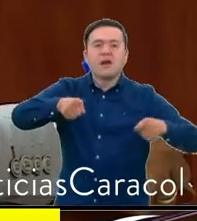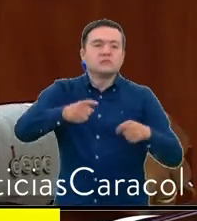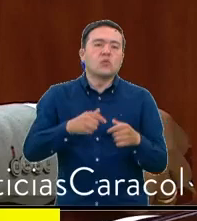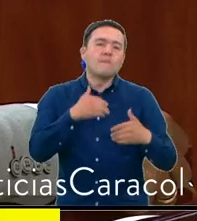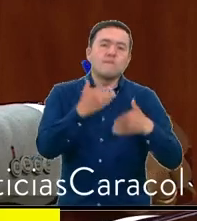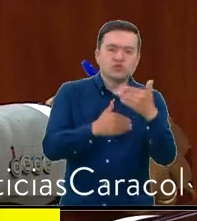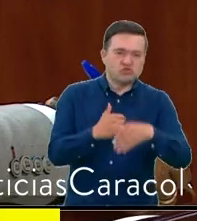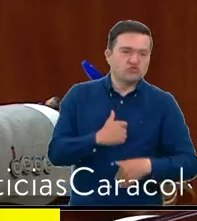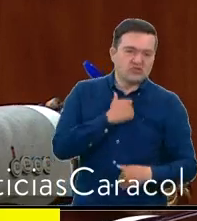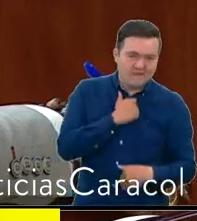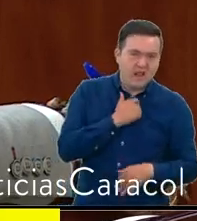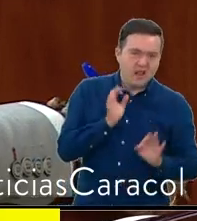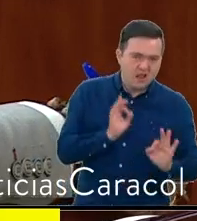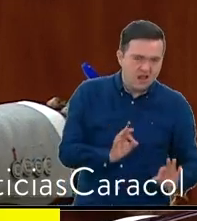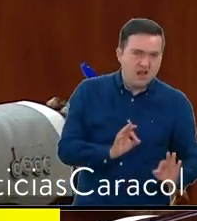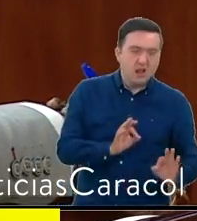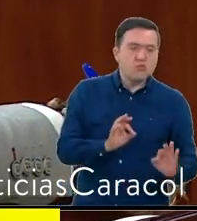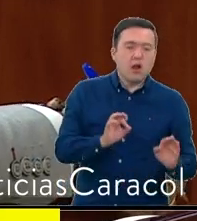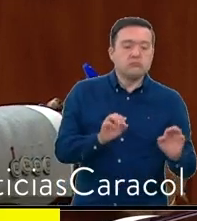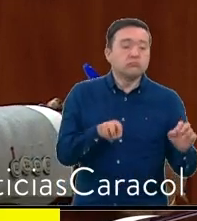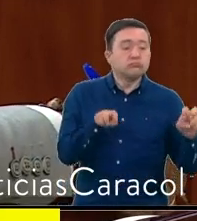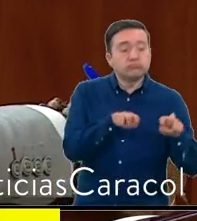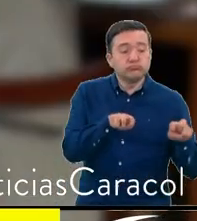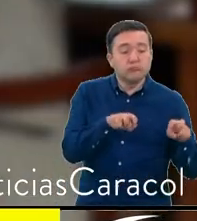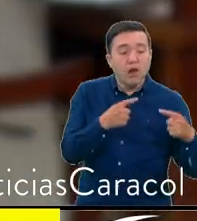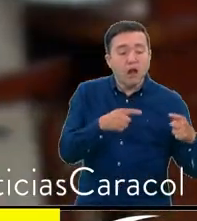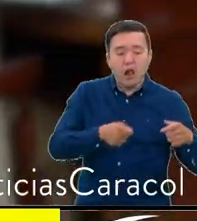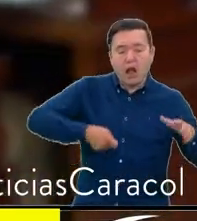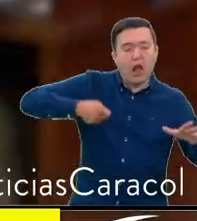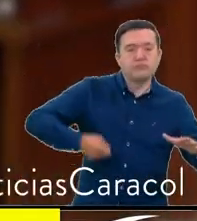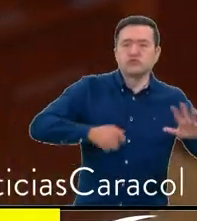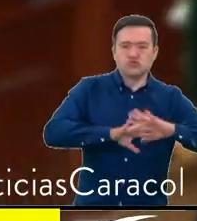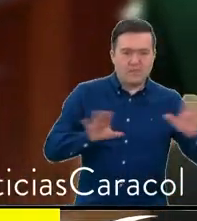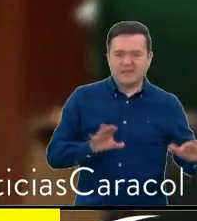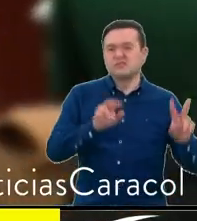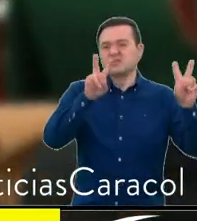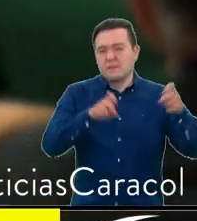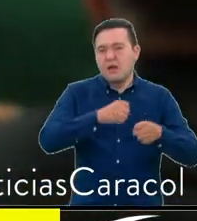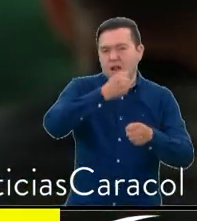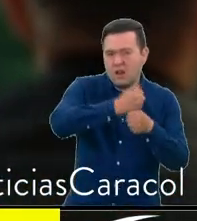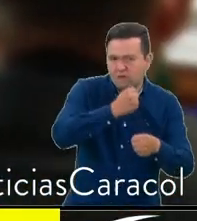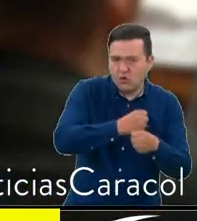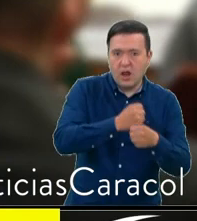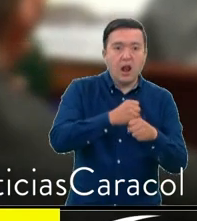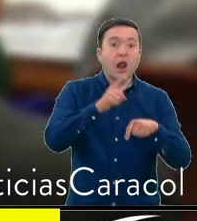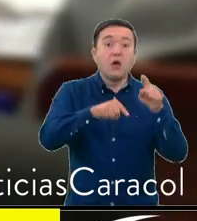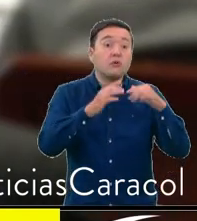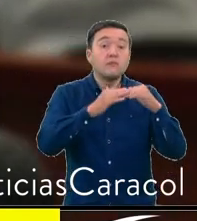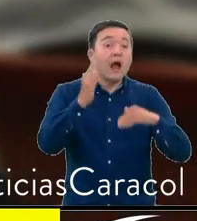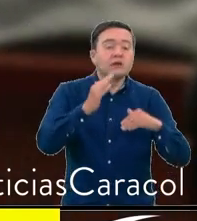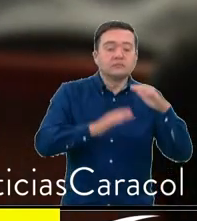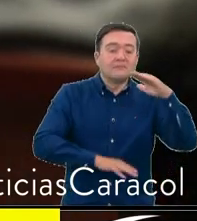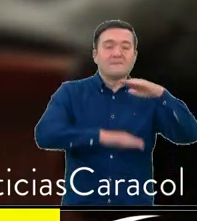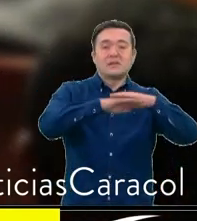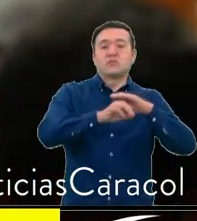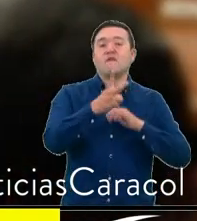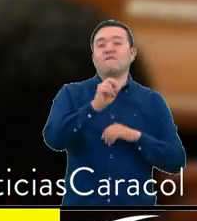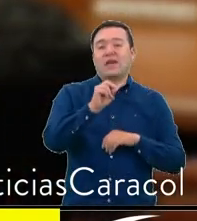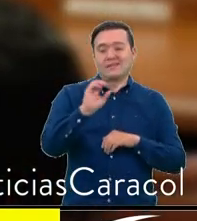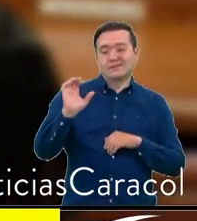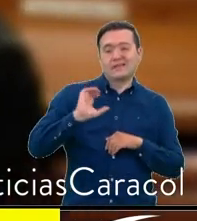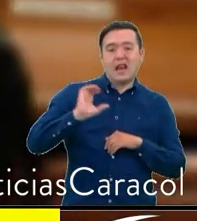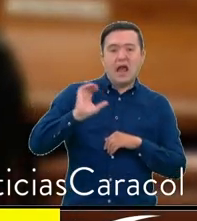también de única instancia, aquellos procesos laborales cuya cuantía no supere los 20 salarios mínimos legales